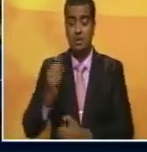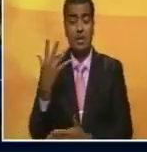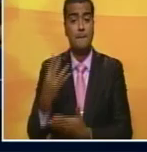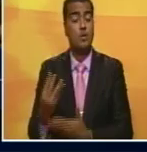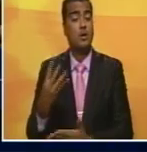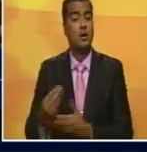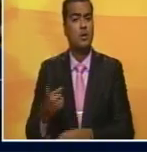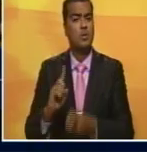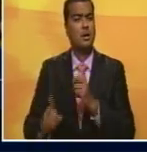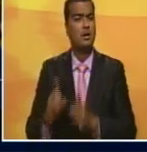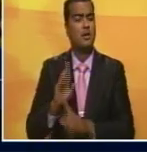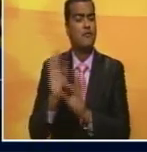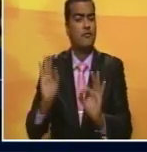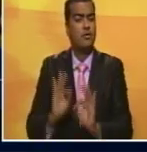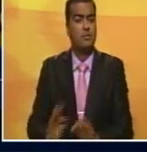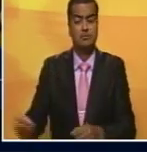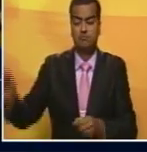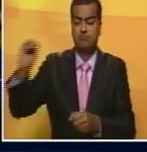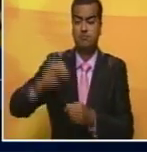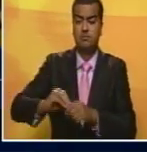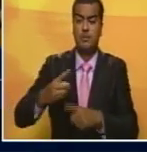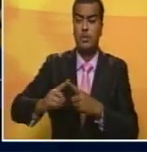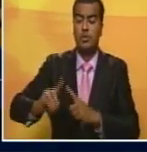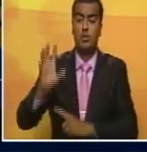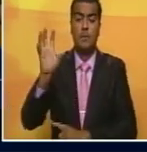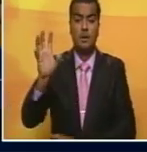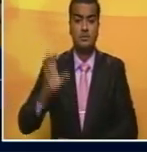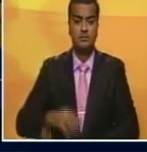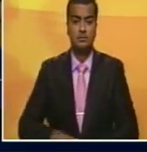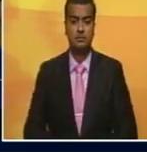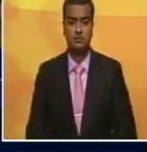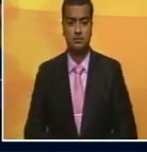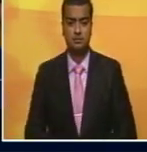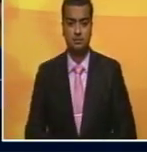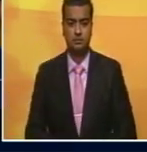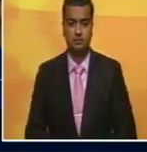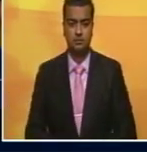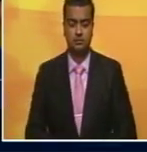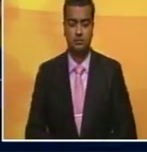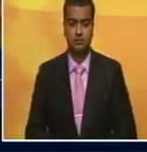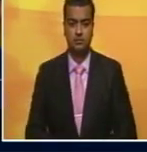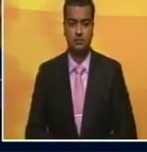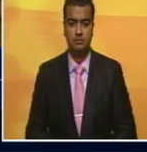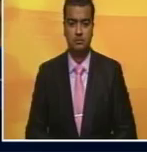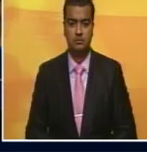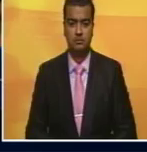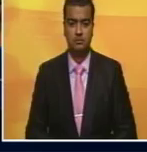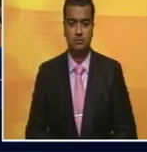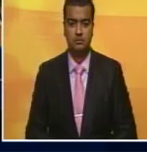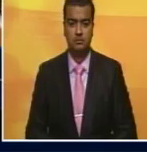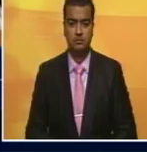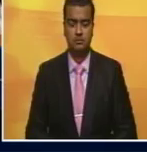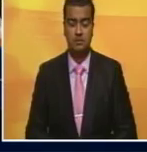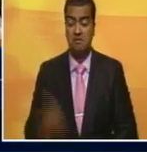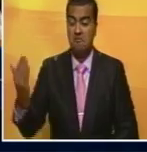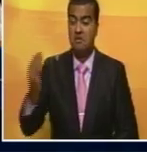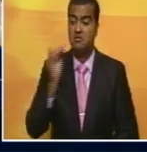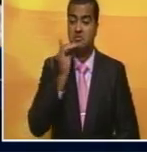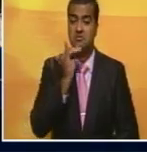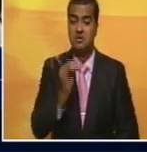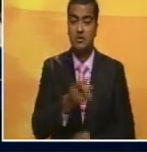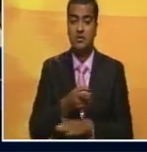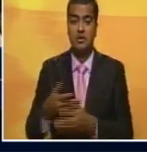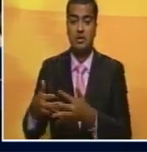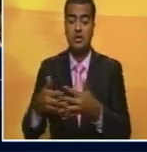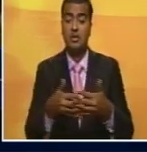Monagas cualquier tipo de injerencia que viene anunciando el gobierno de